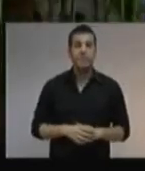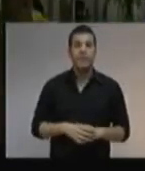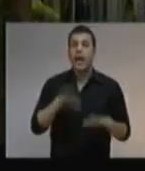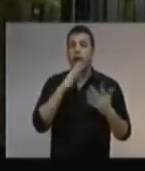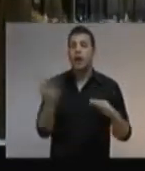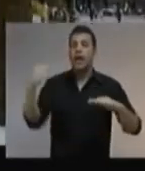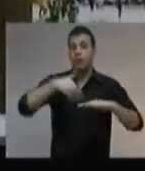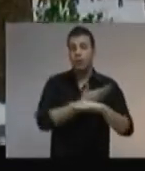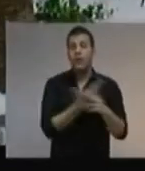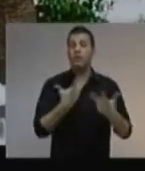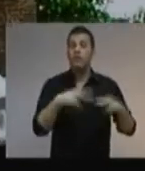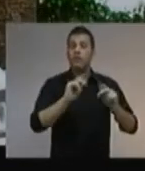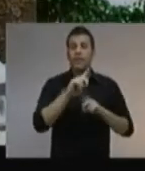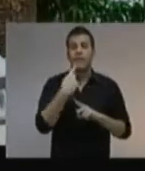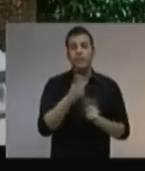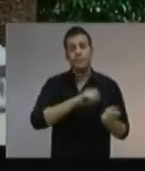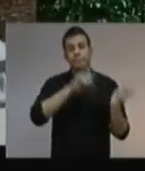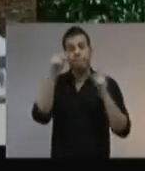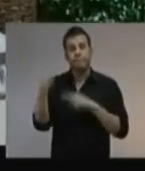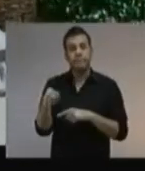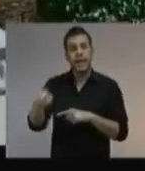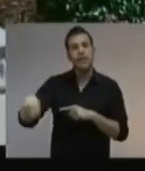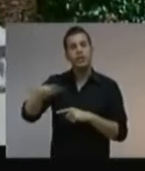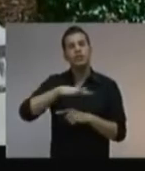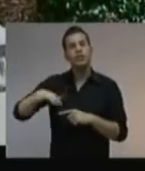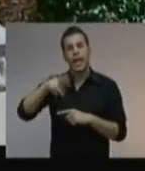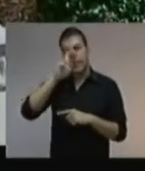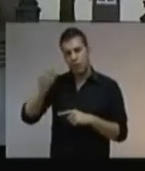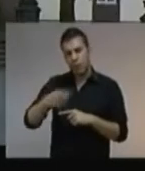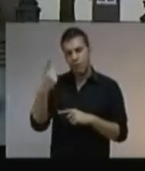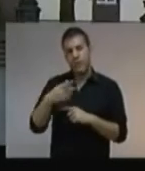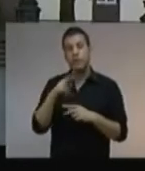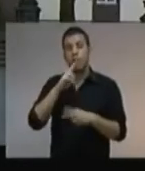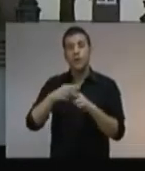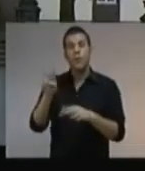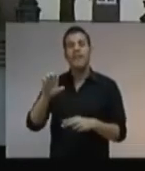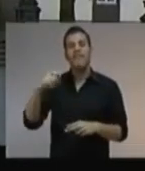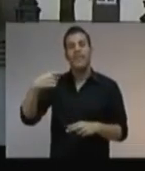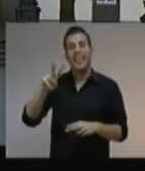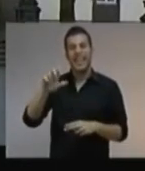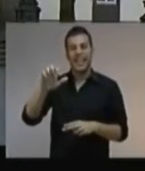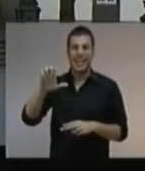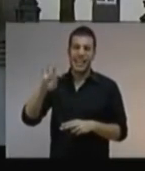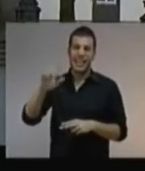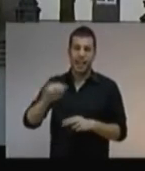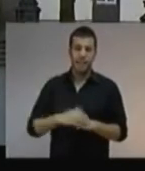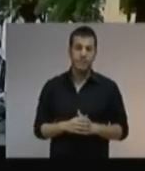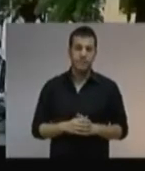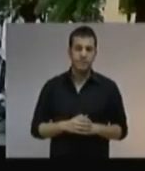Nos trasladamos del puerto de Las Palmas de Gran Canaria al más antiguo de los barrios de la ciudad, el de Vegueta.